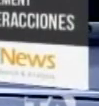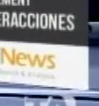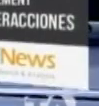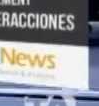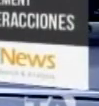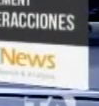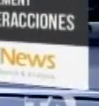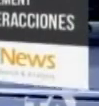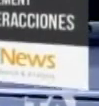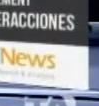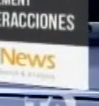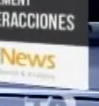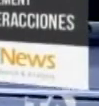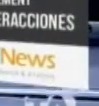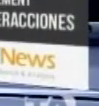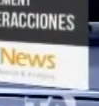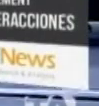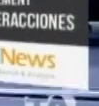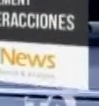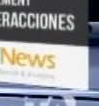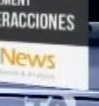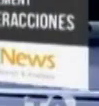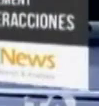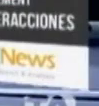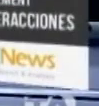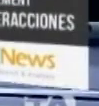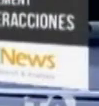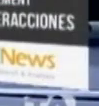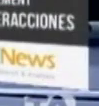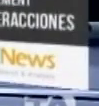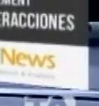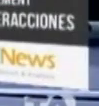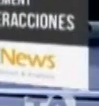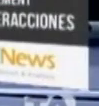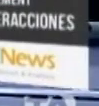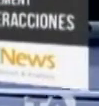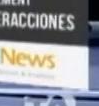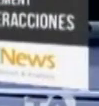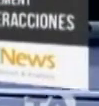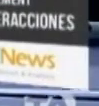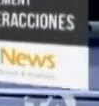Menciones con un incremento entre el 8, 9 y 10 de agosto. Alcance potencial,